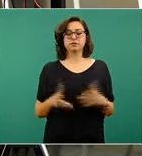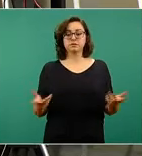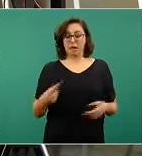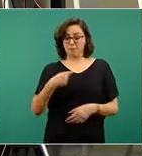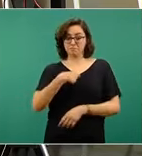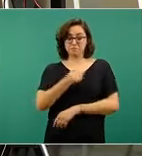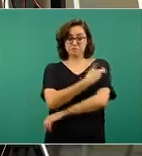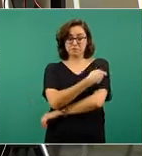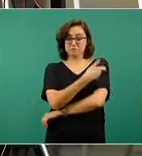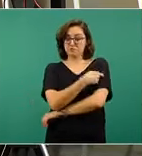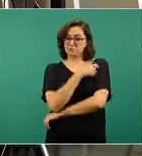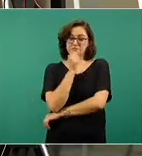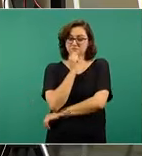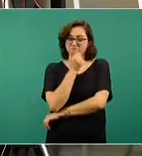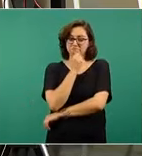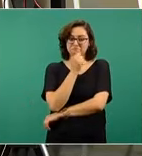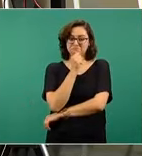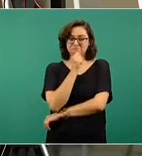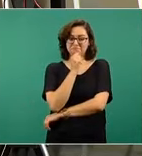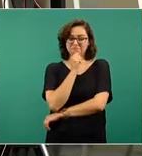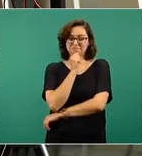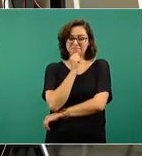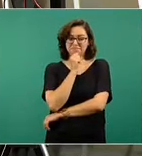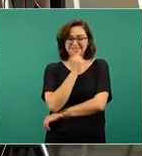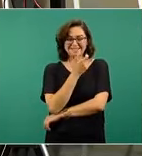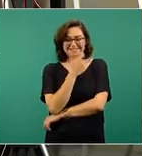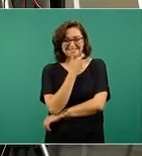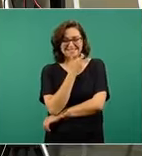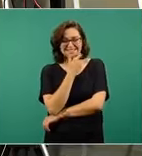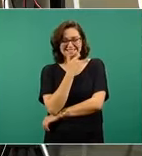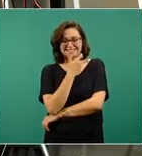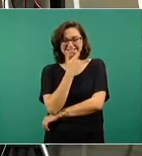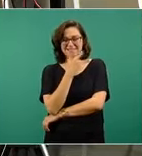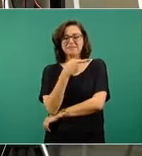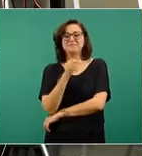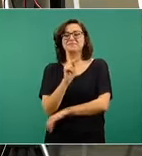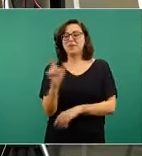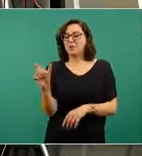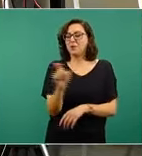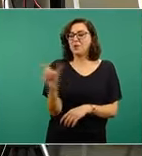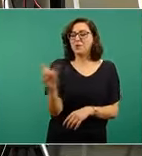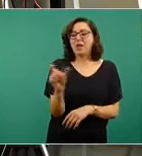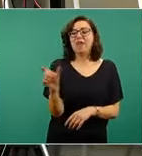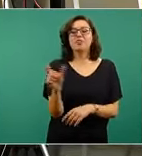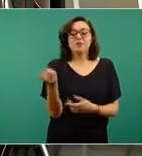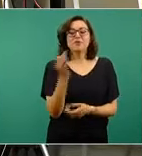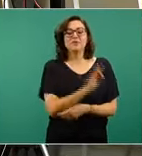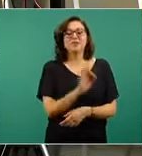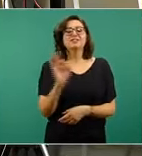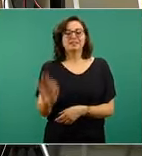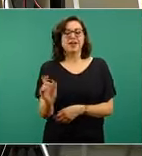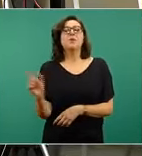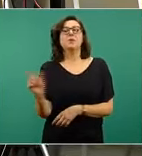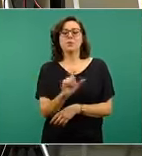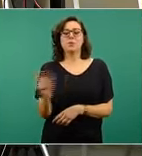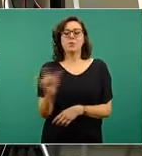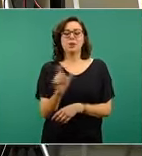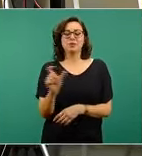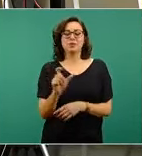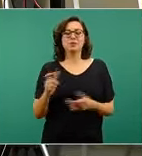vacunan, pero cuando ya nos toque, si se sabe cuándo va a ser